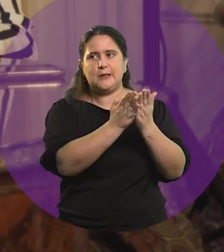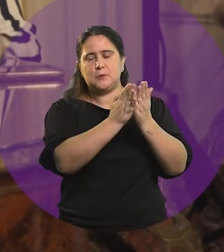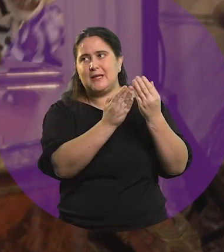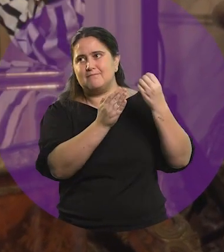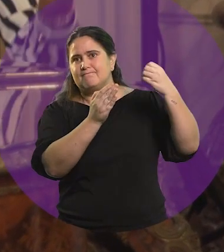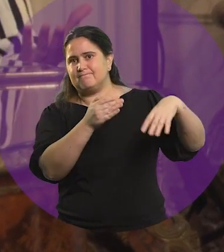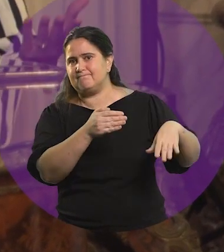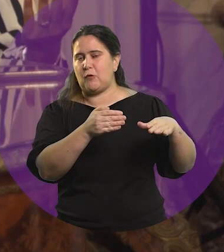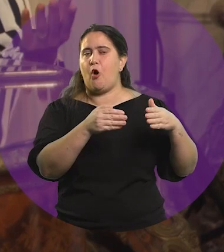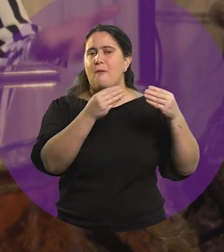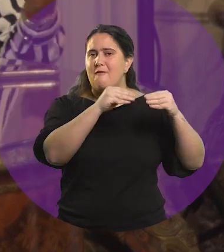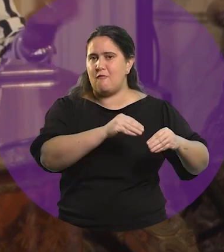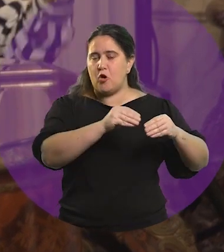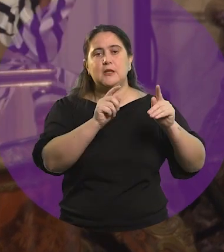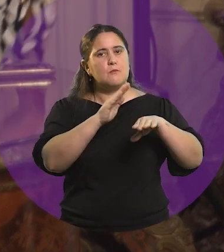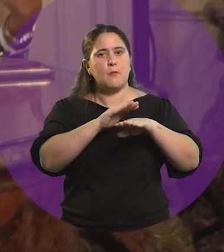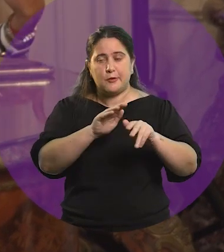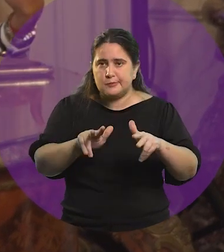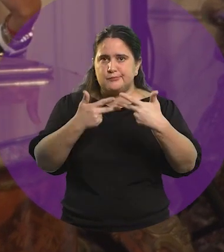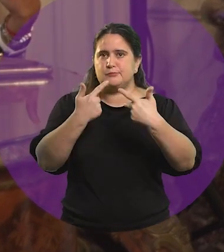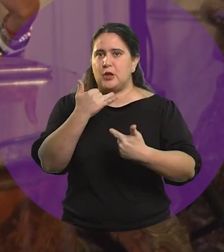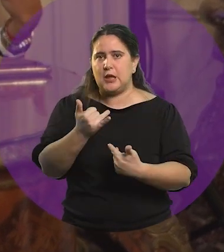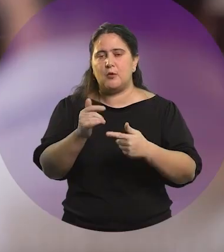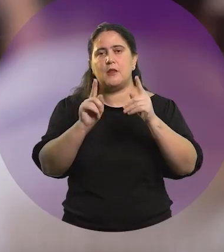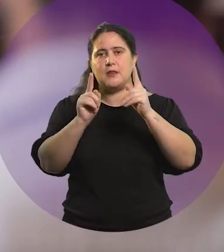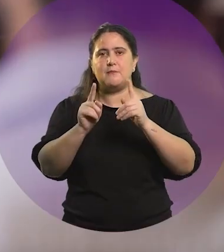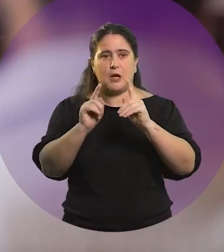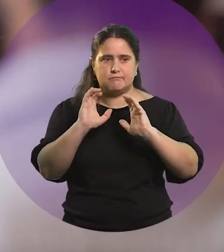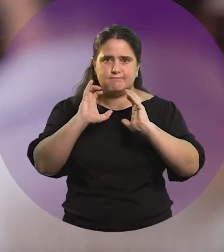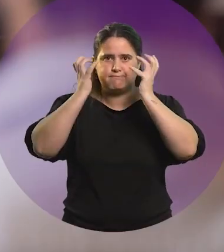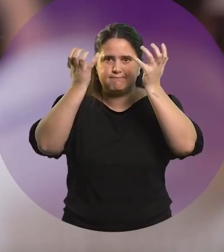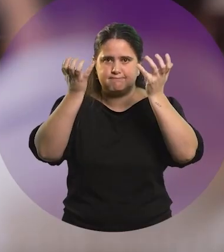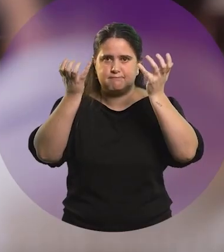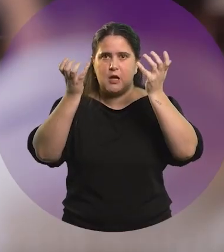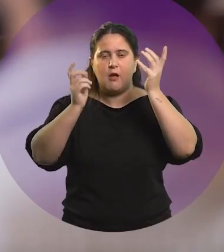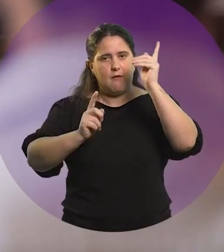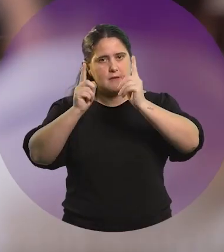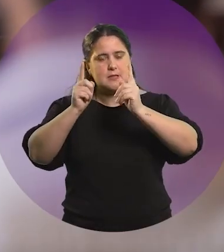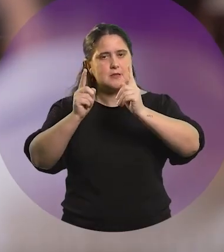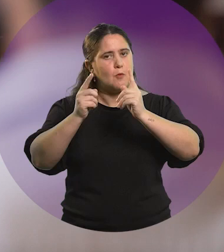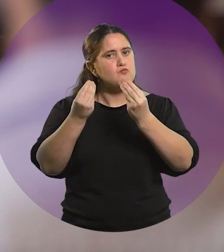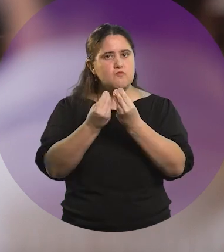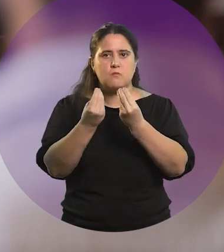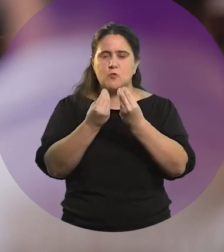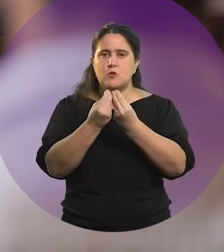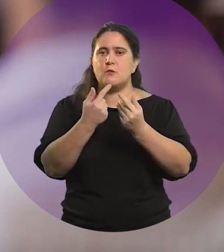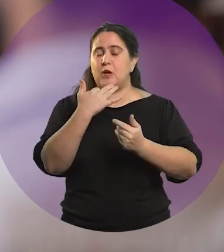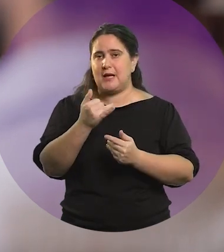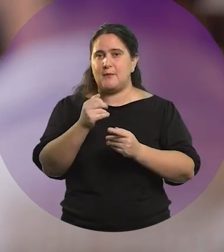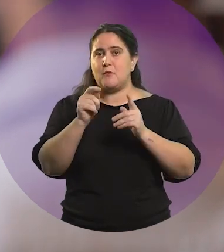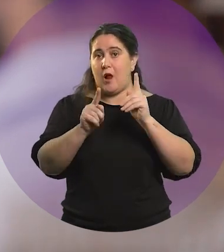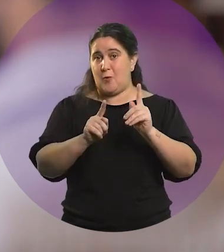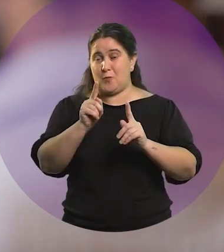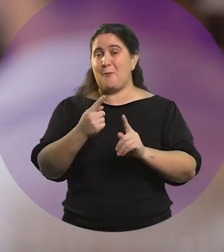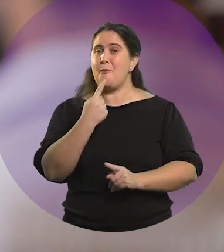estas cuestiones y que cuando estamos en línea también suframos temas vinculados con violencia, que sabemos que muchas personas, por ejemplo, las que